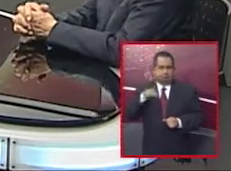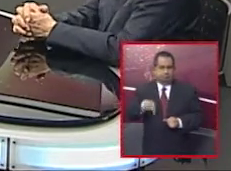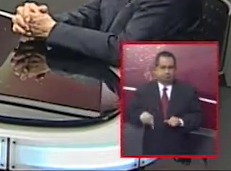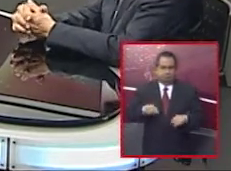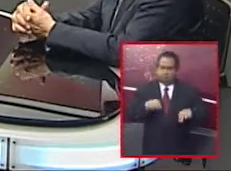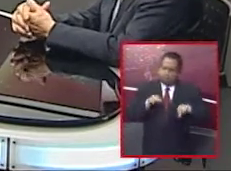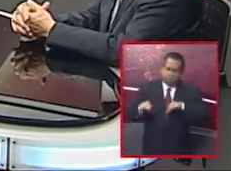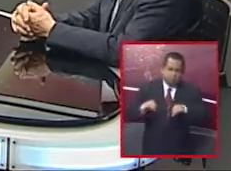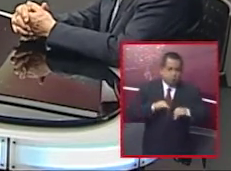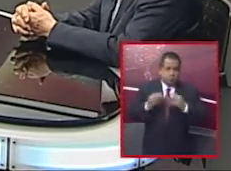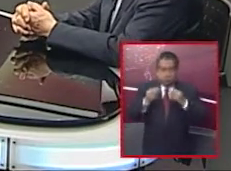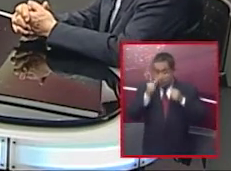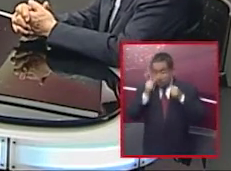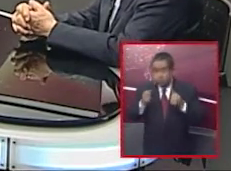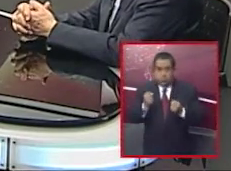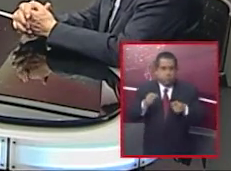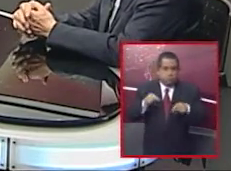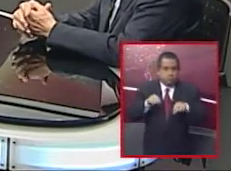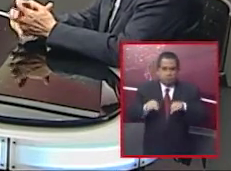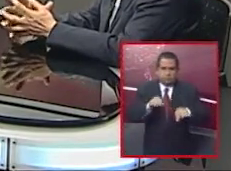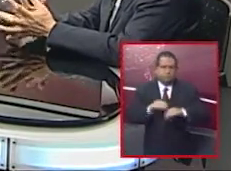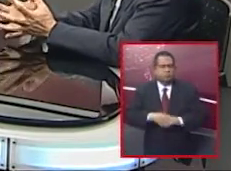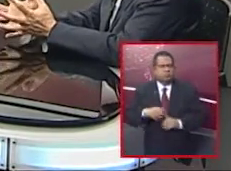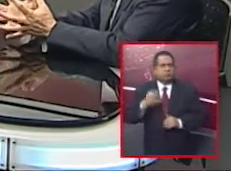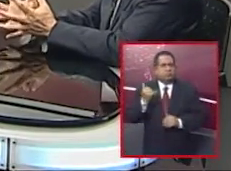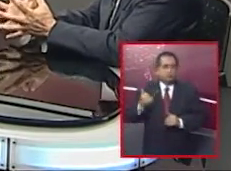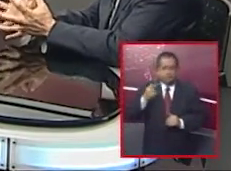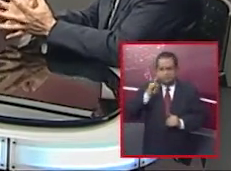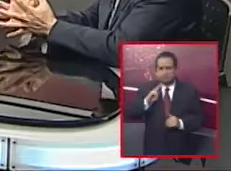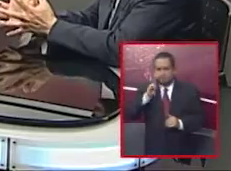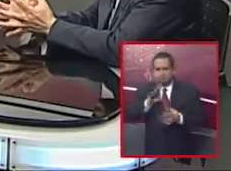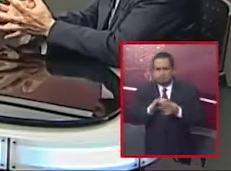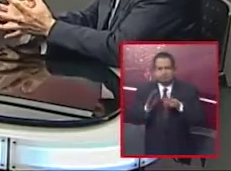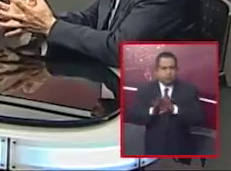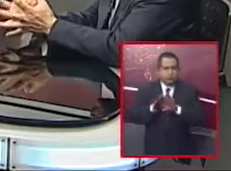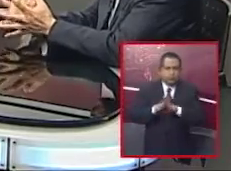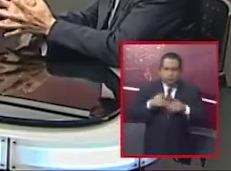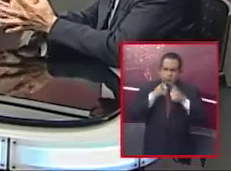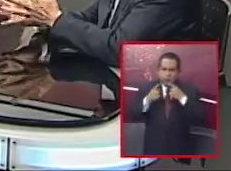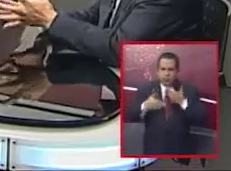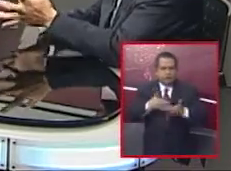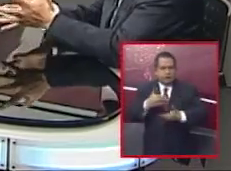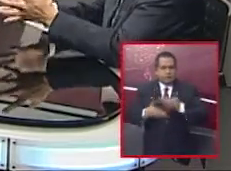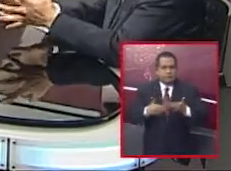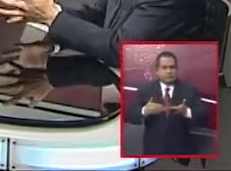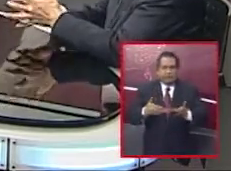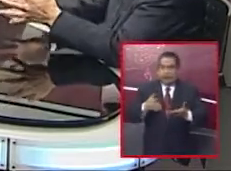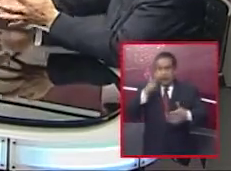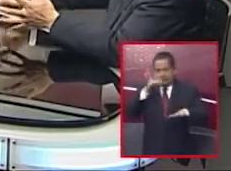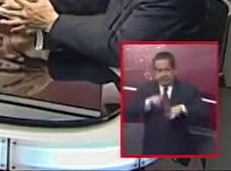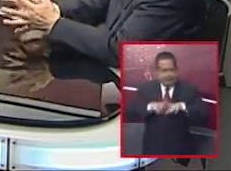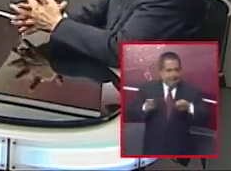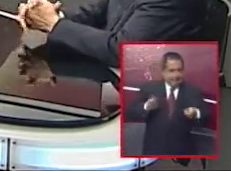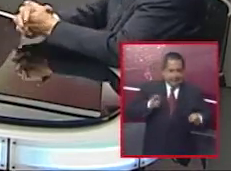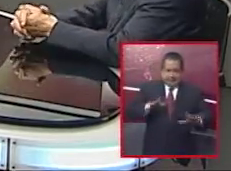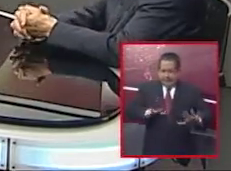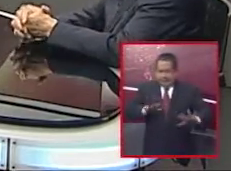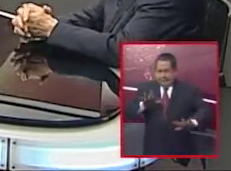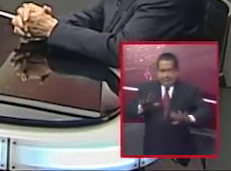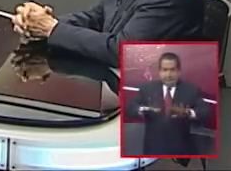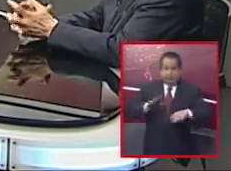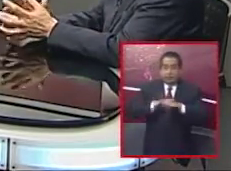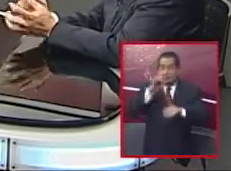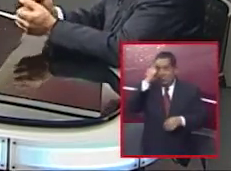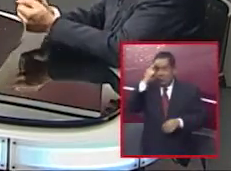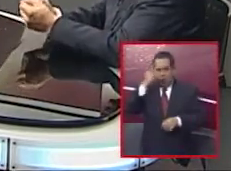un trabajo muy intenso, que a veces se antoja poco manejable en las sesiones, sobre todo como tú lo